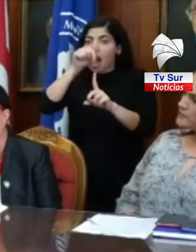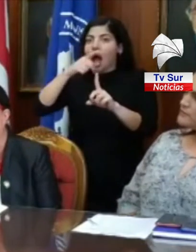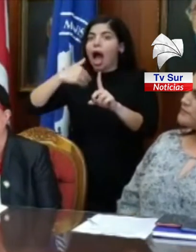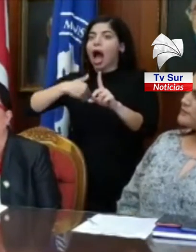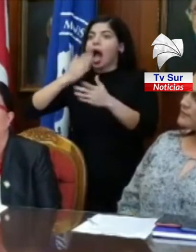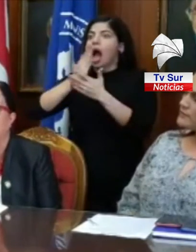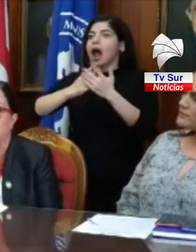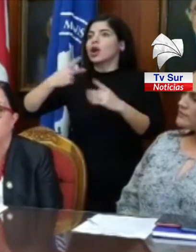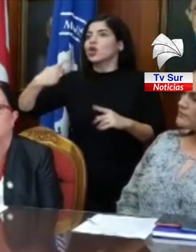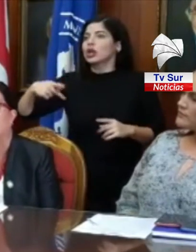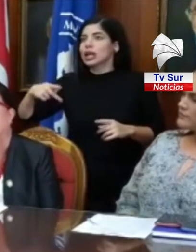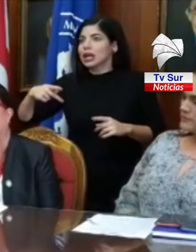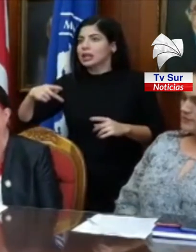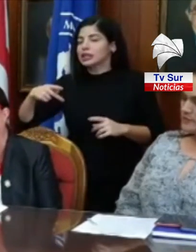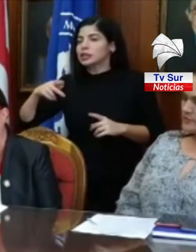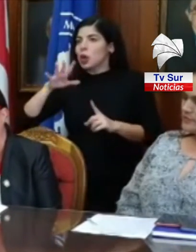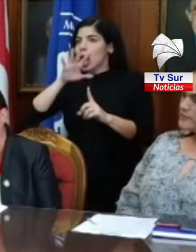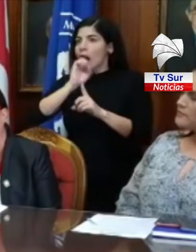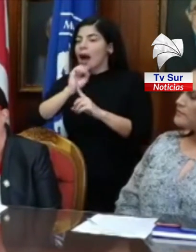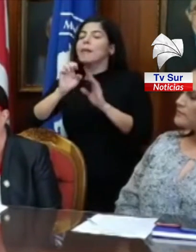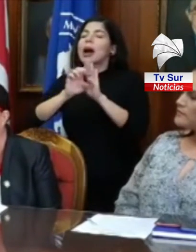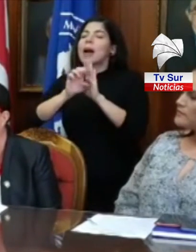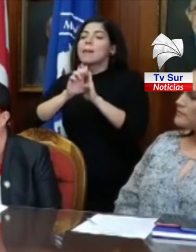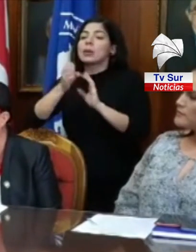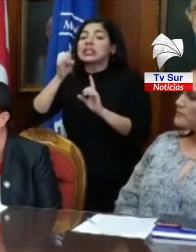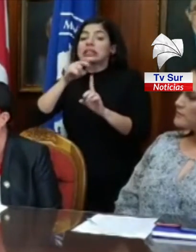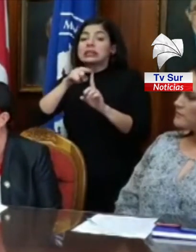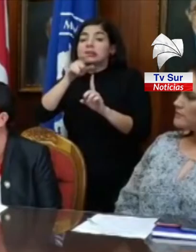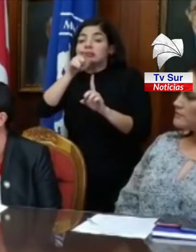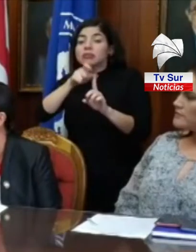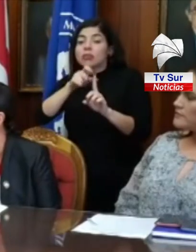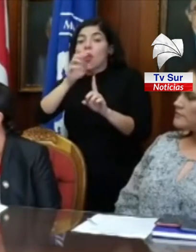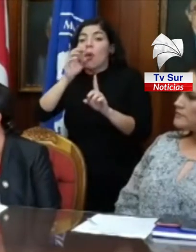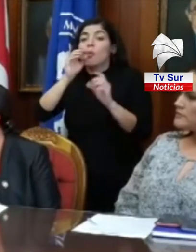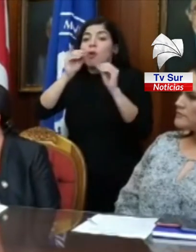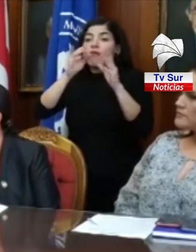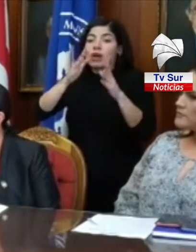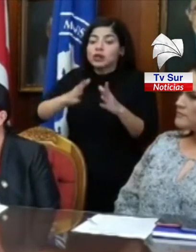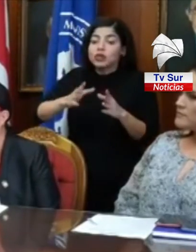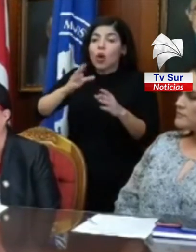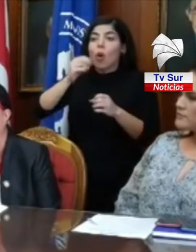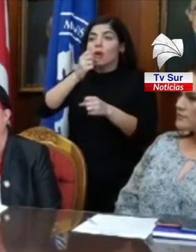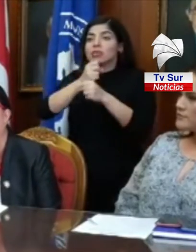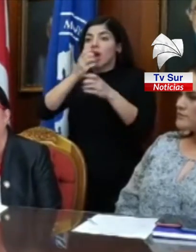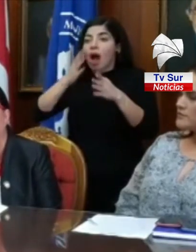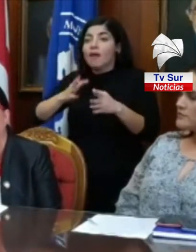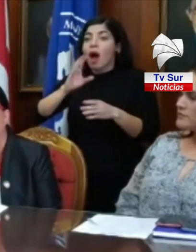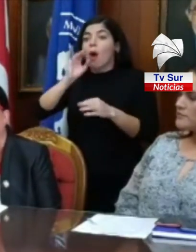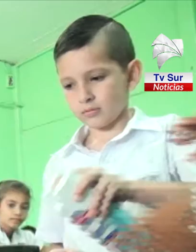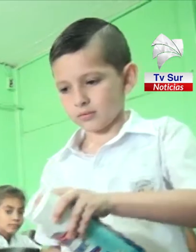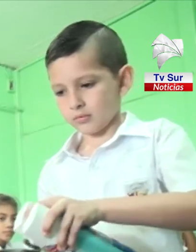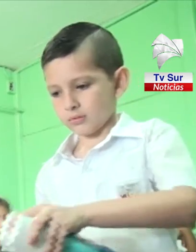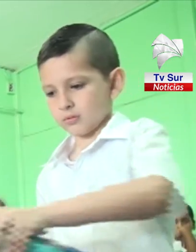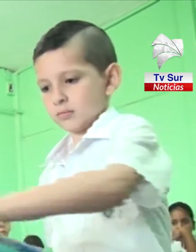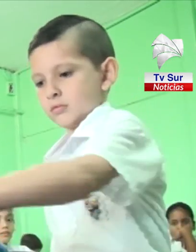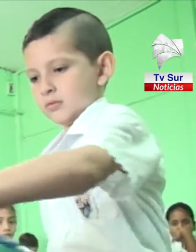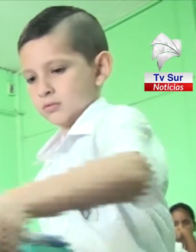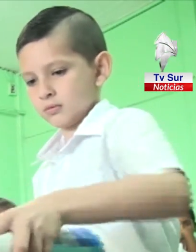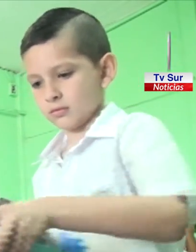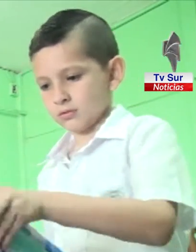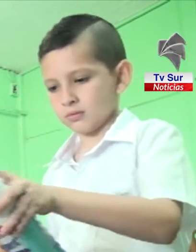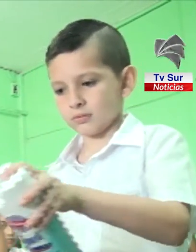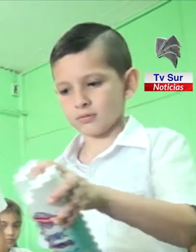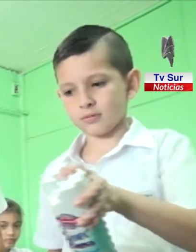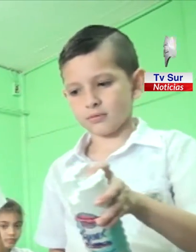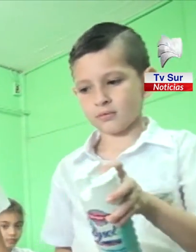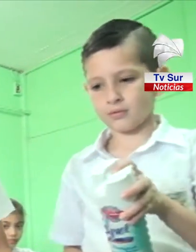tiene que ver con una relación de que haya un familiar, un docente o un funcionario del centro educativo que